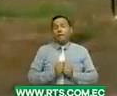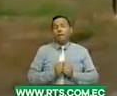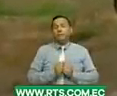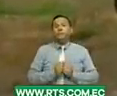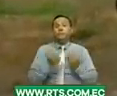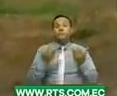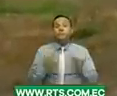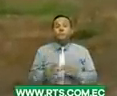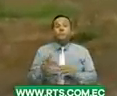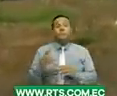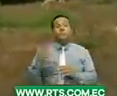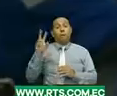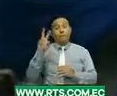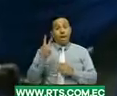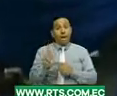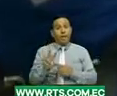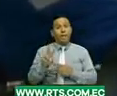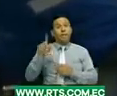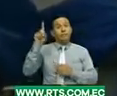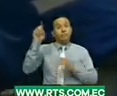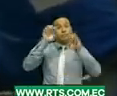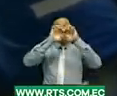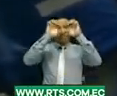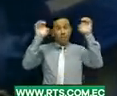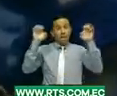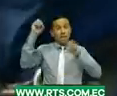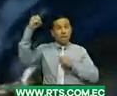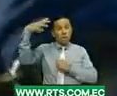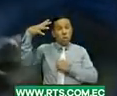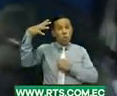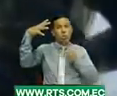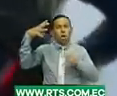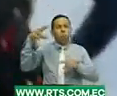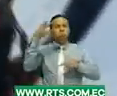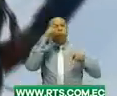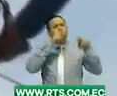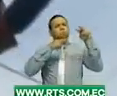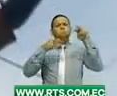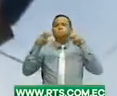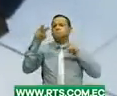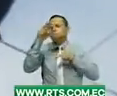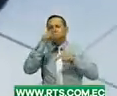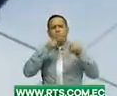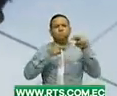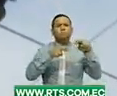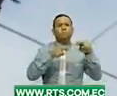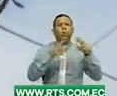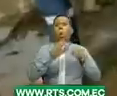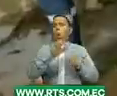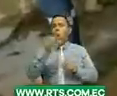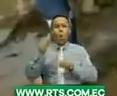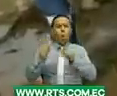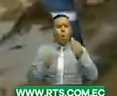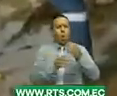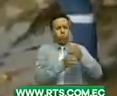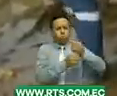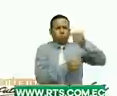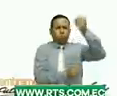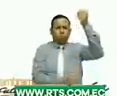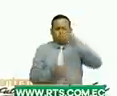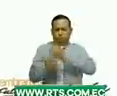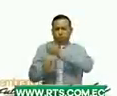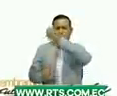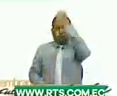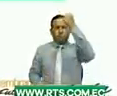personal de la Corporación Nacional de Electricidad, CNEL, realizó una inspección en la zona, revisando también otros postes de energía eléctrica.